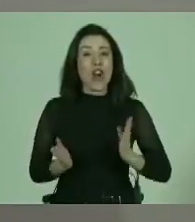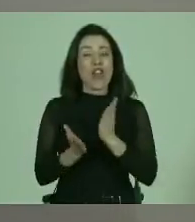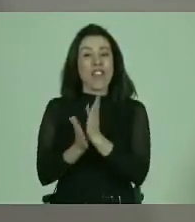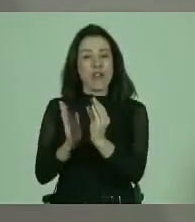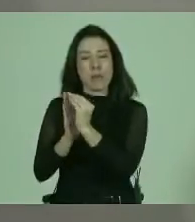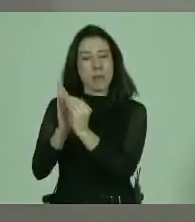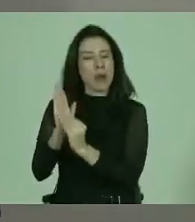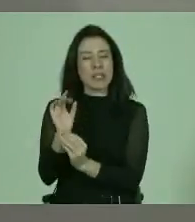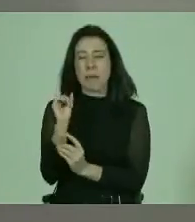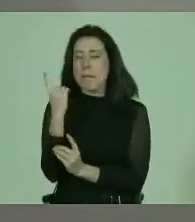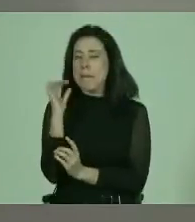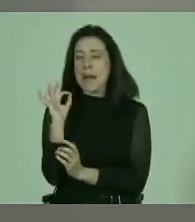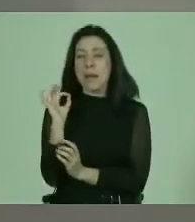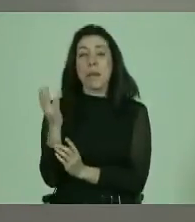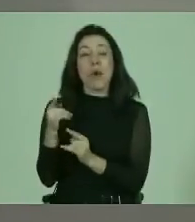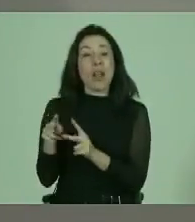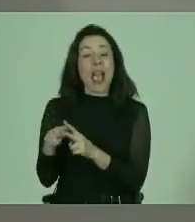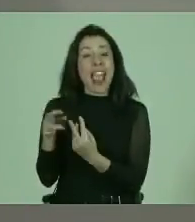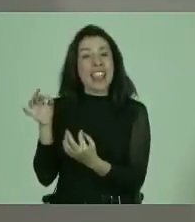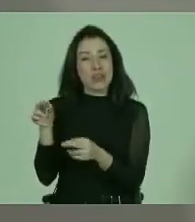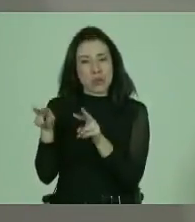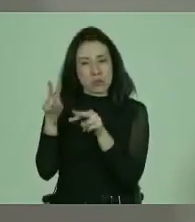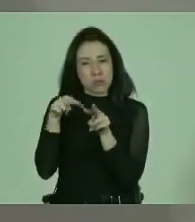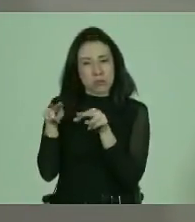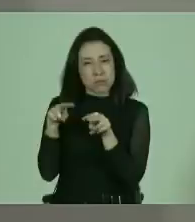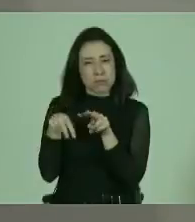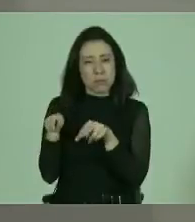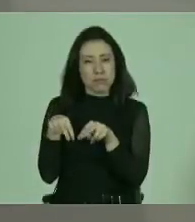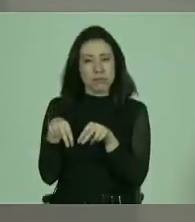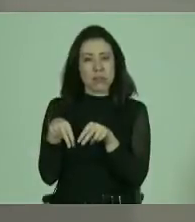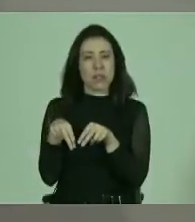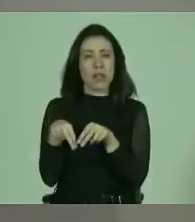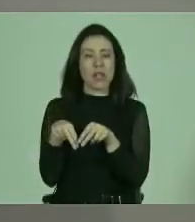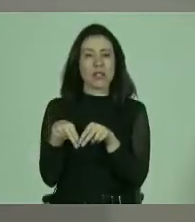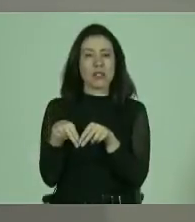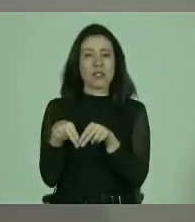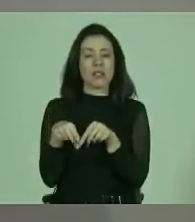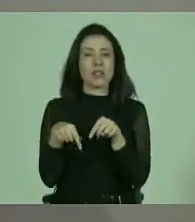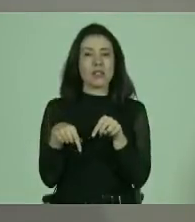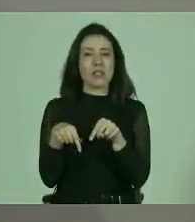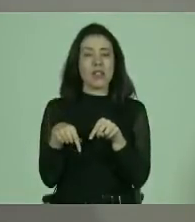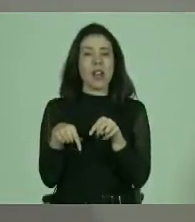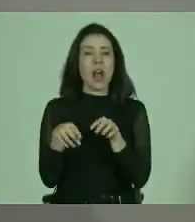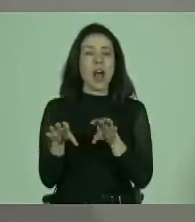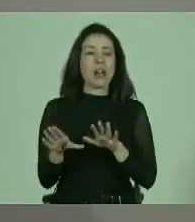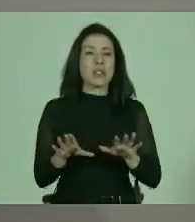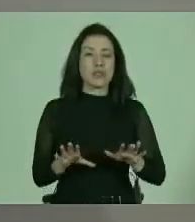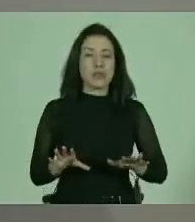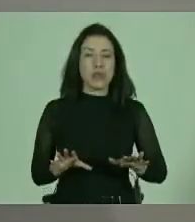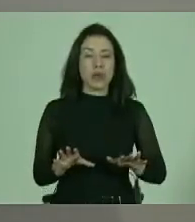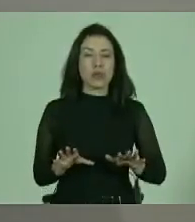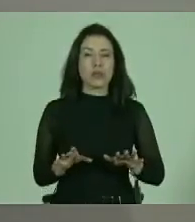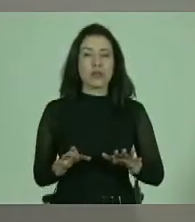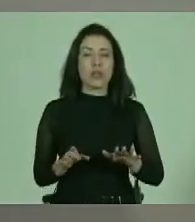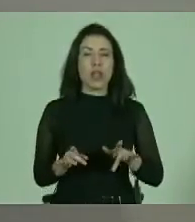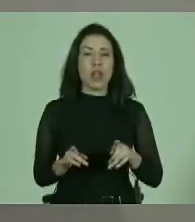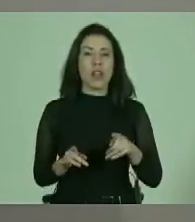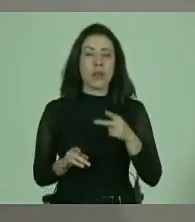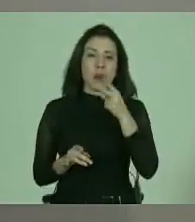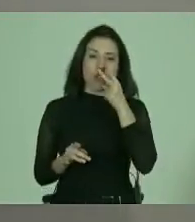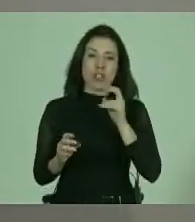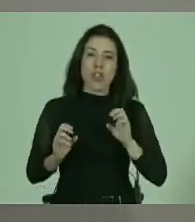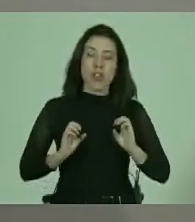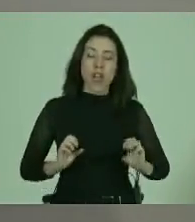primer lugar porque porque son instrumentos de análisis están analizando las cuestiones desde un punto de vista de una